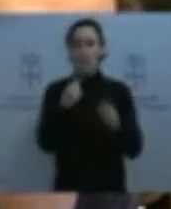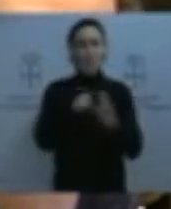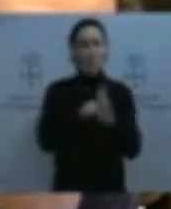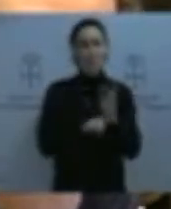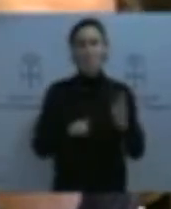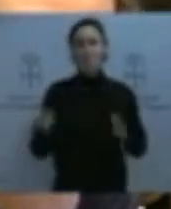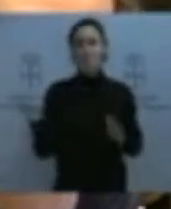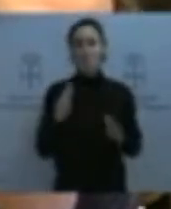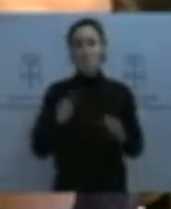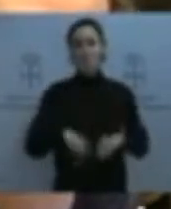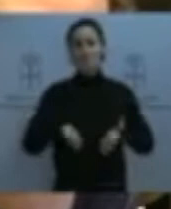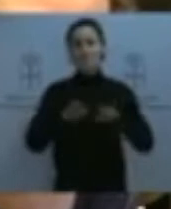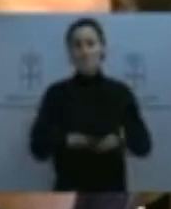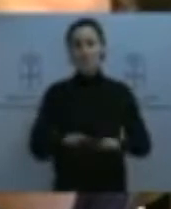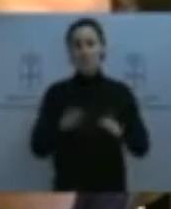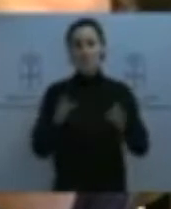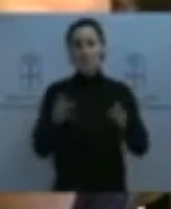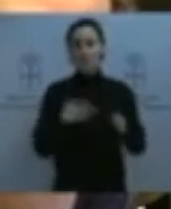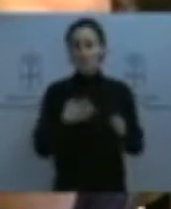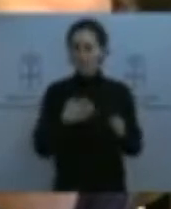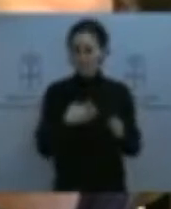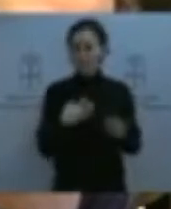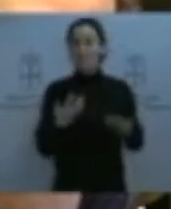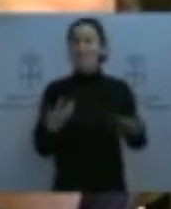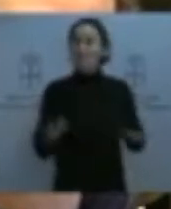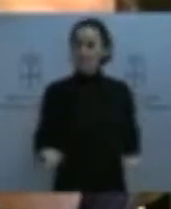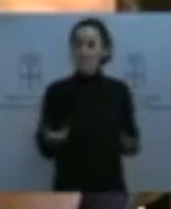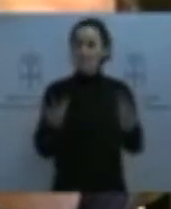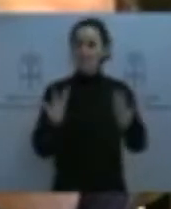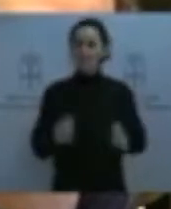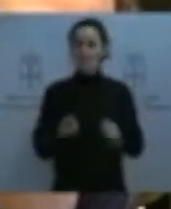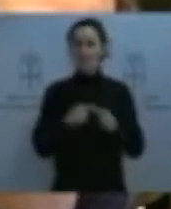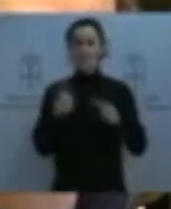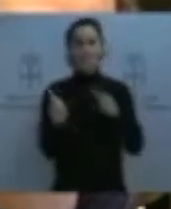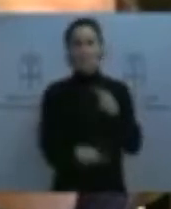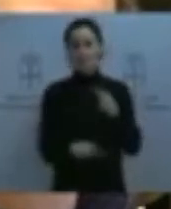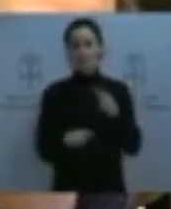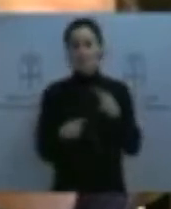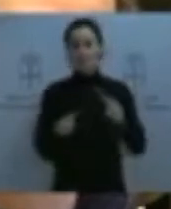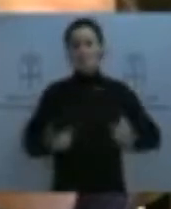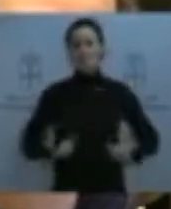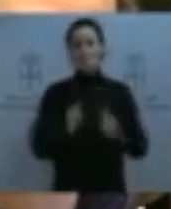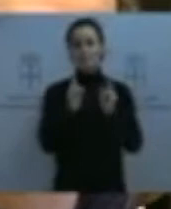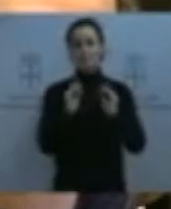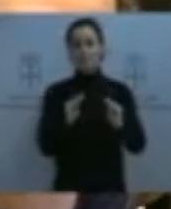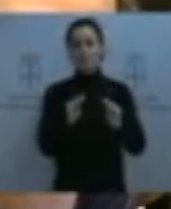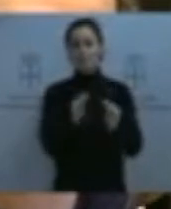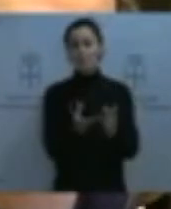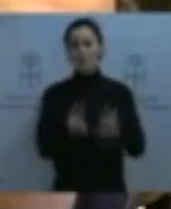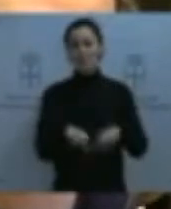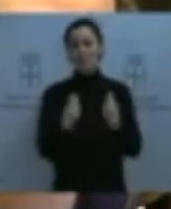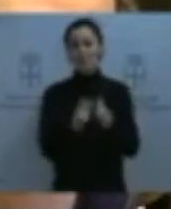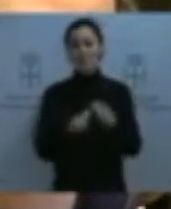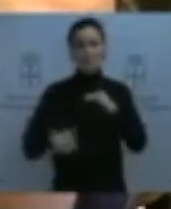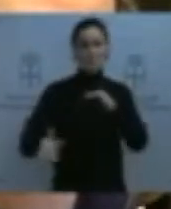valor del inmovilizado intangible. Y si usted descuenta el valor del inmovilizado intangible al total del activo, lo que nos